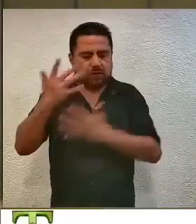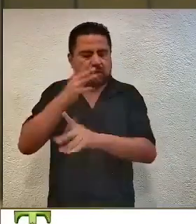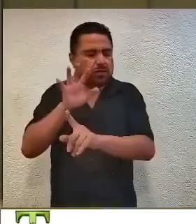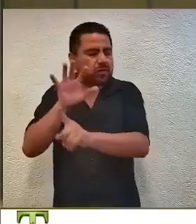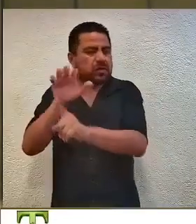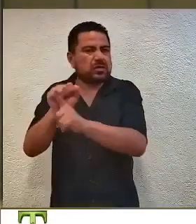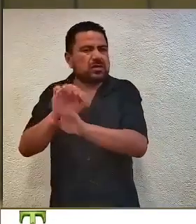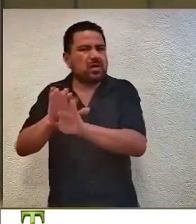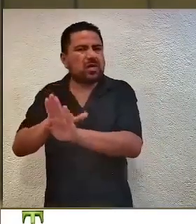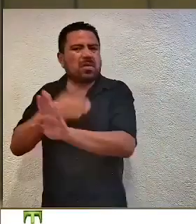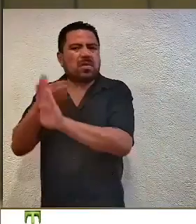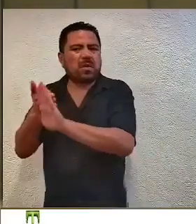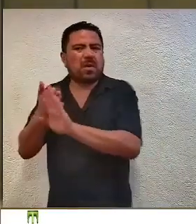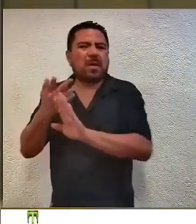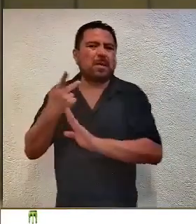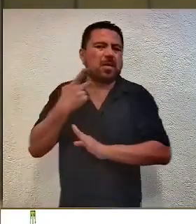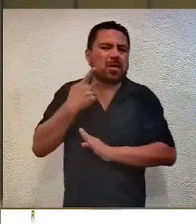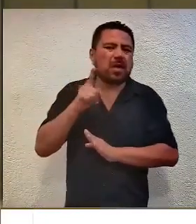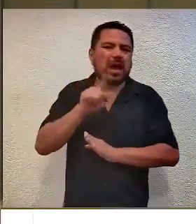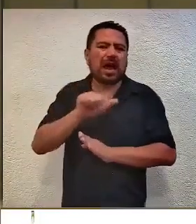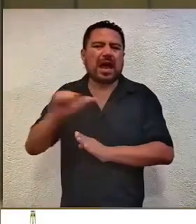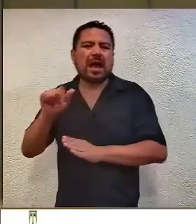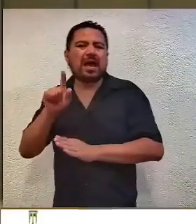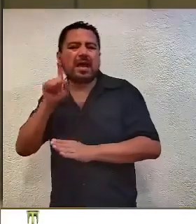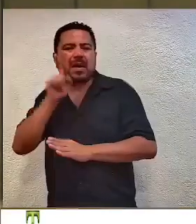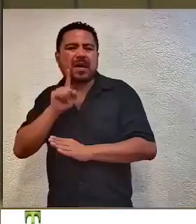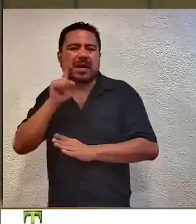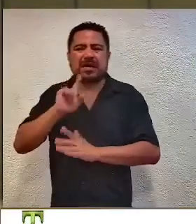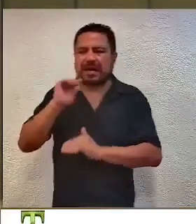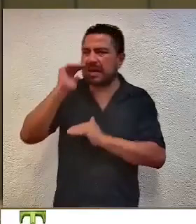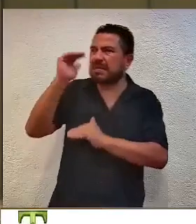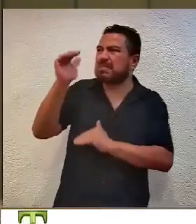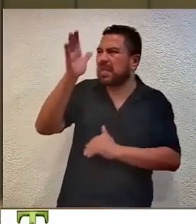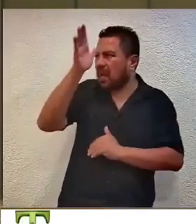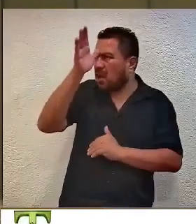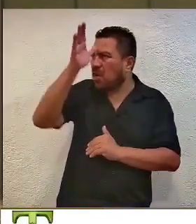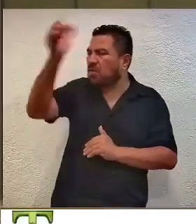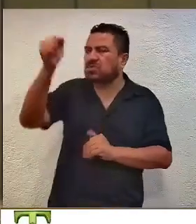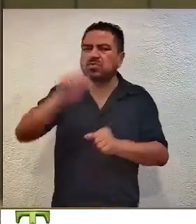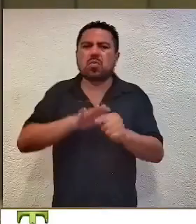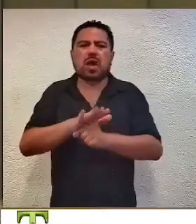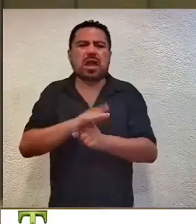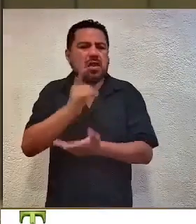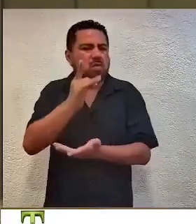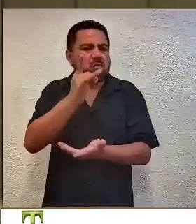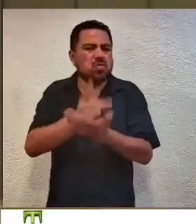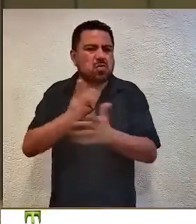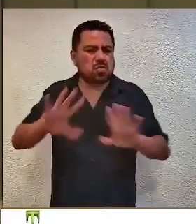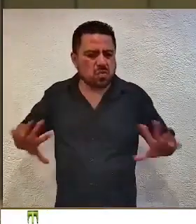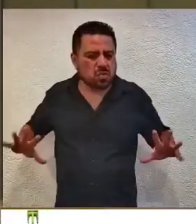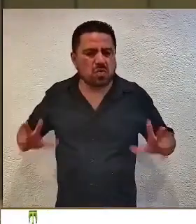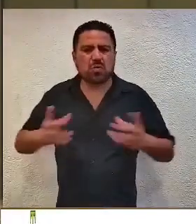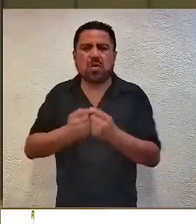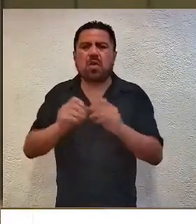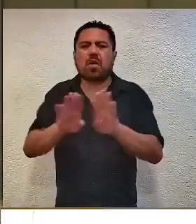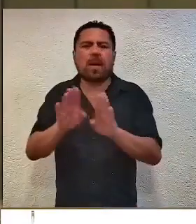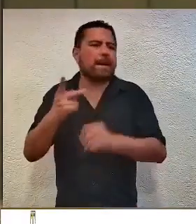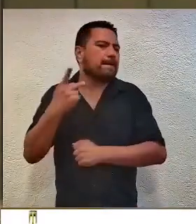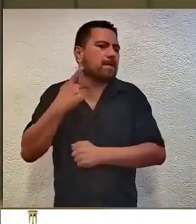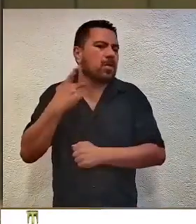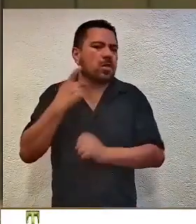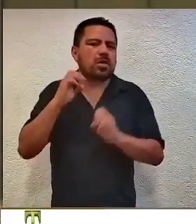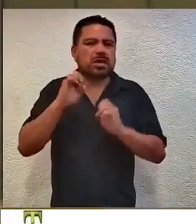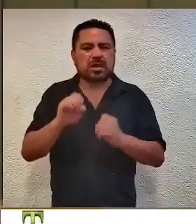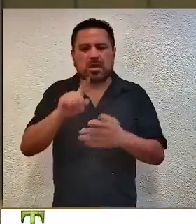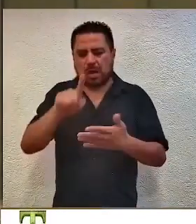es violencia política de género, pues limita el concepto a lo que únicamente engloba como político o